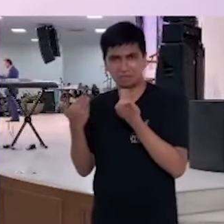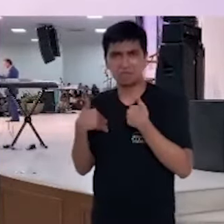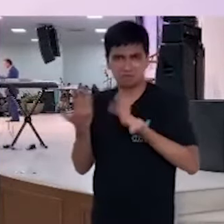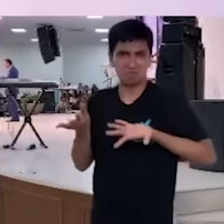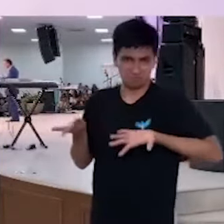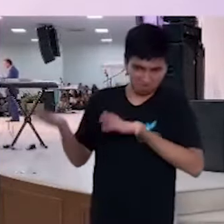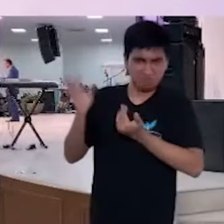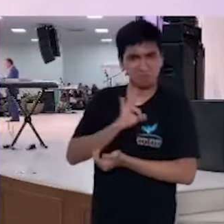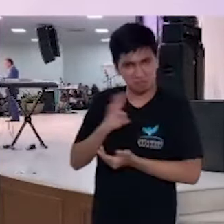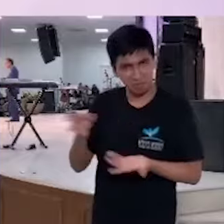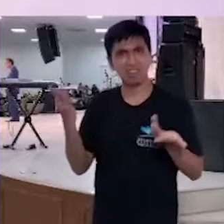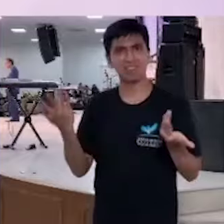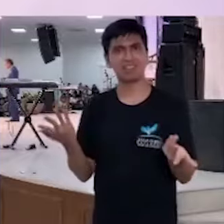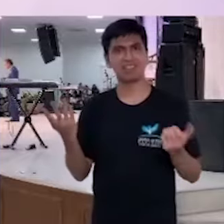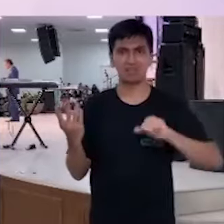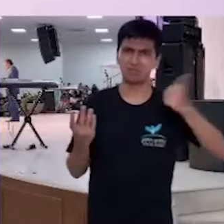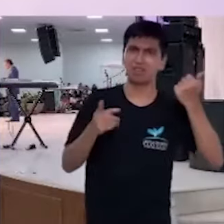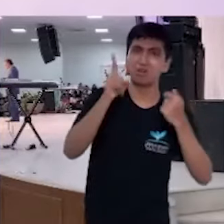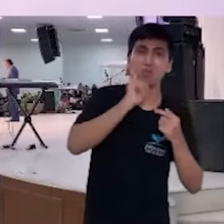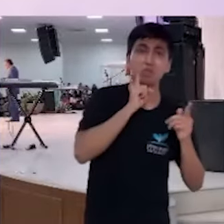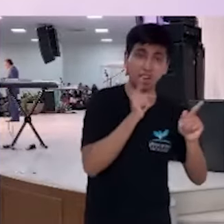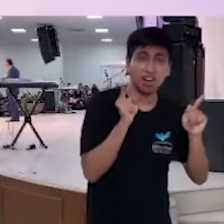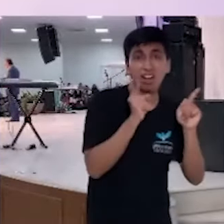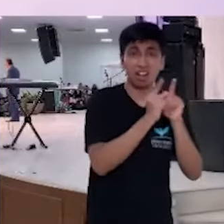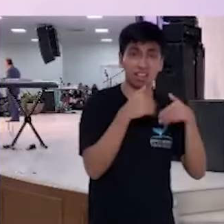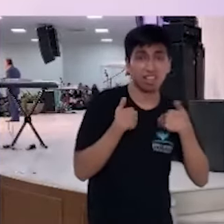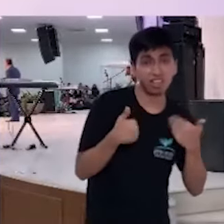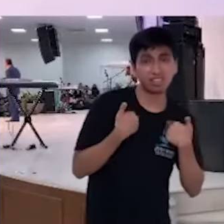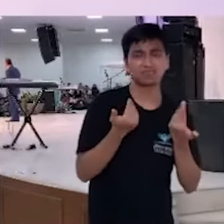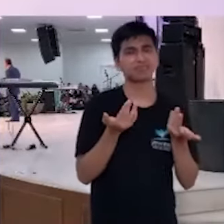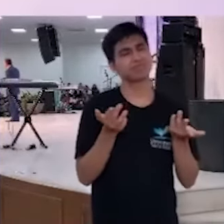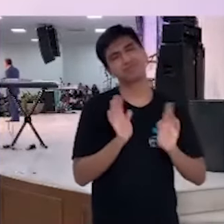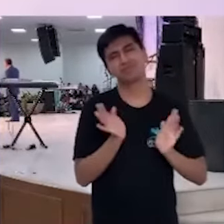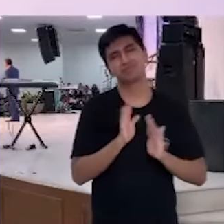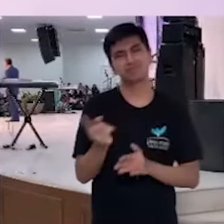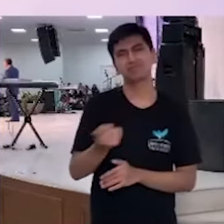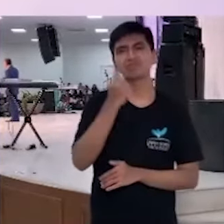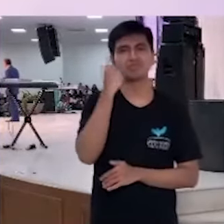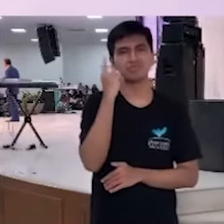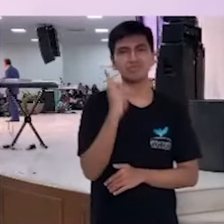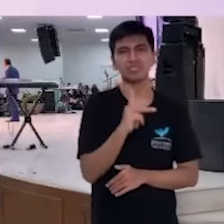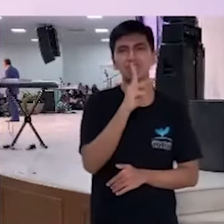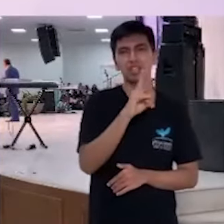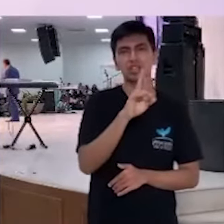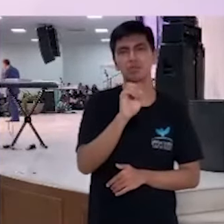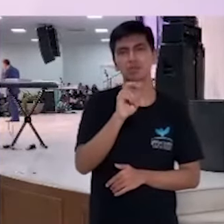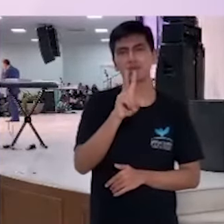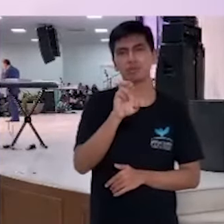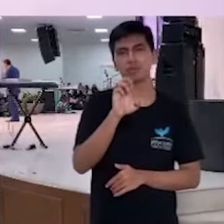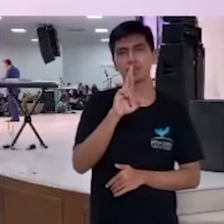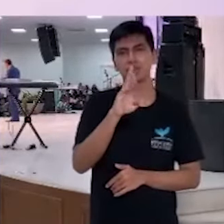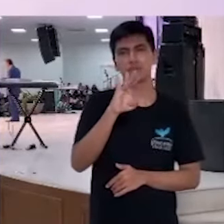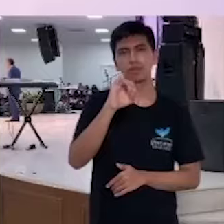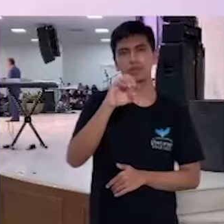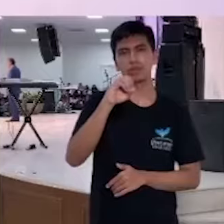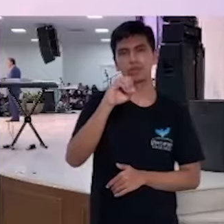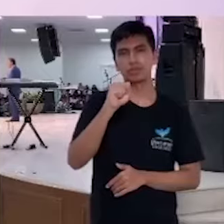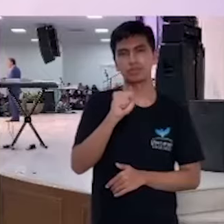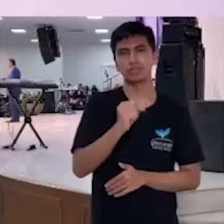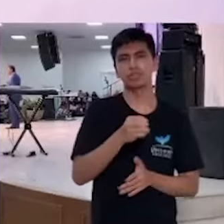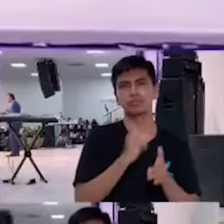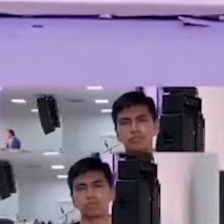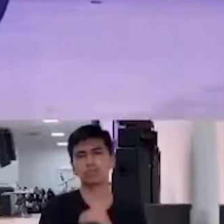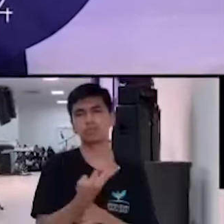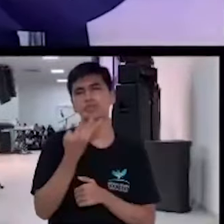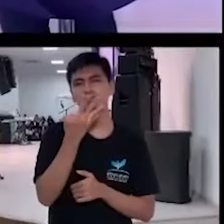¿Qué consejo tan sabio nos dio Salomón en Proverbios capítulo 4, versículo 23, que habla del corazón y que lo sabemos de memoria? Y